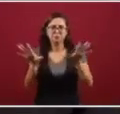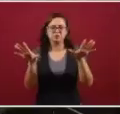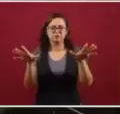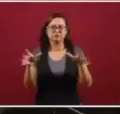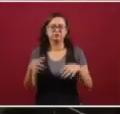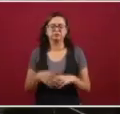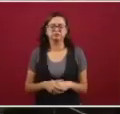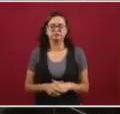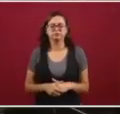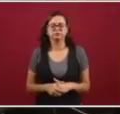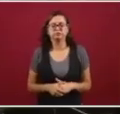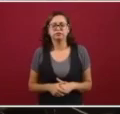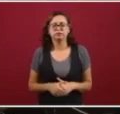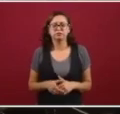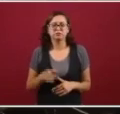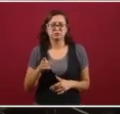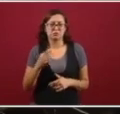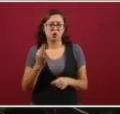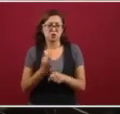Lo que se está diciendo en los medios